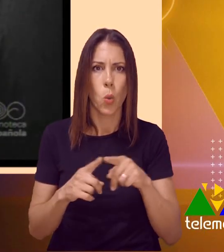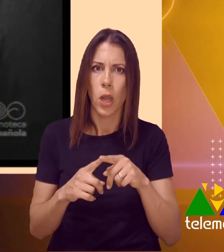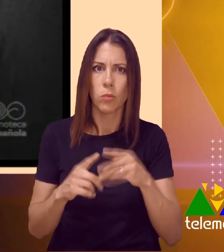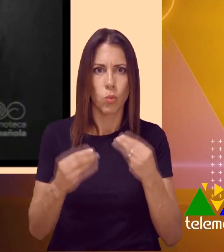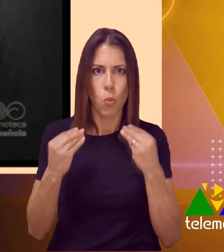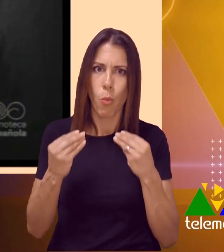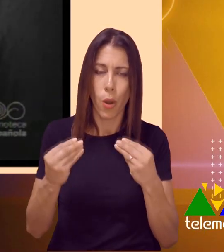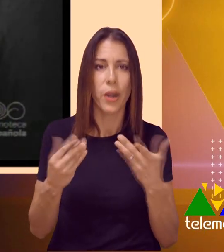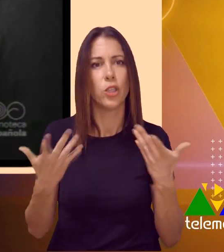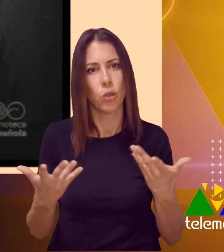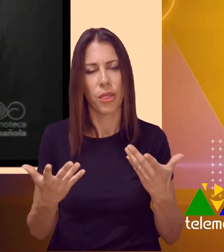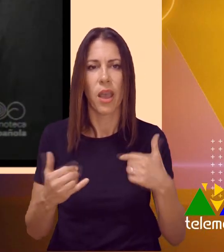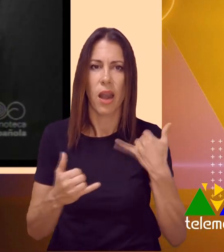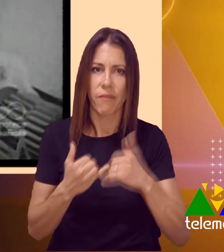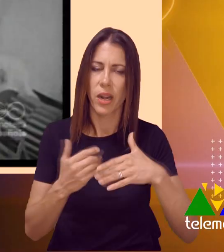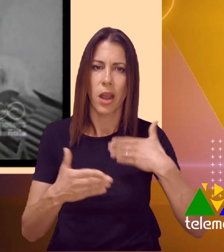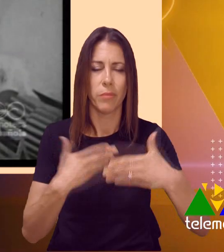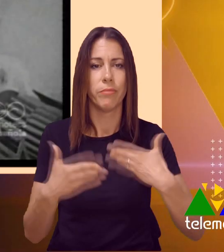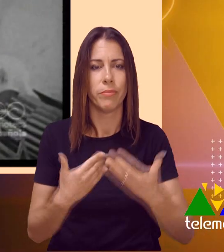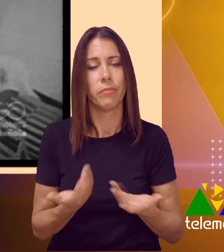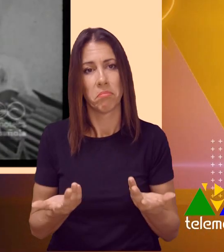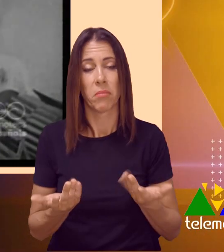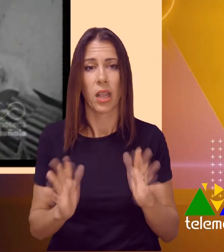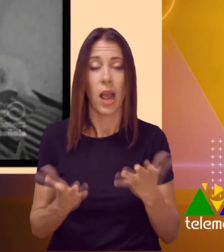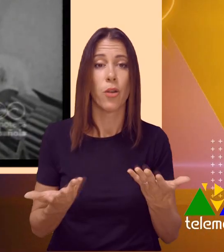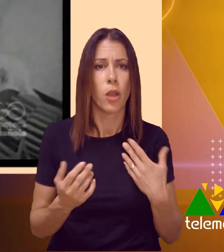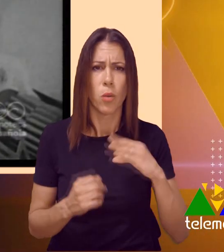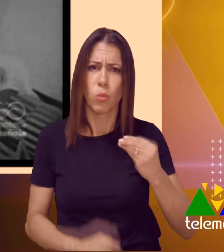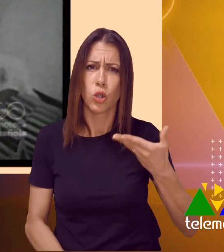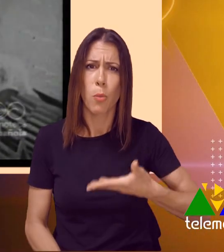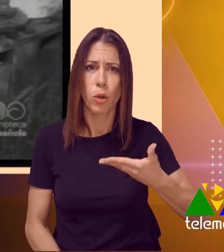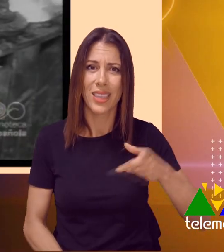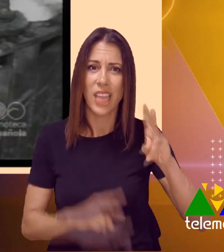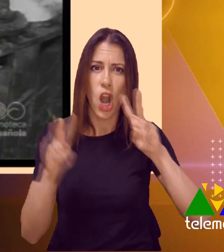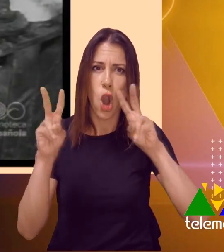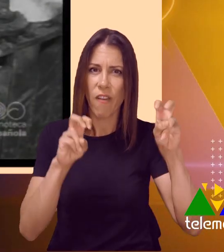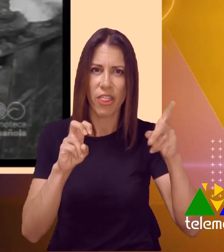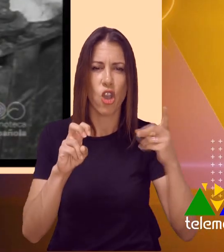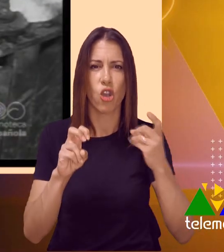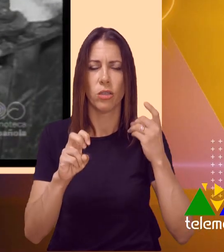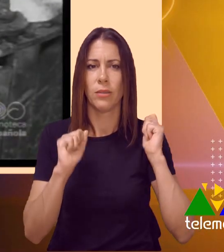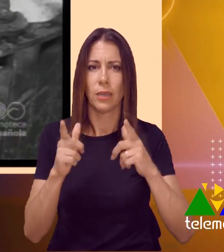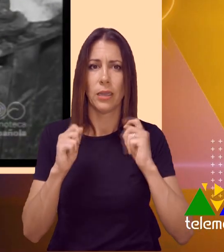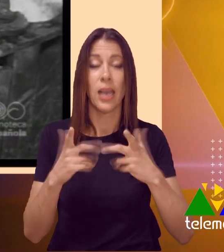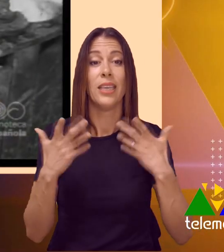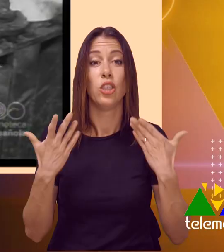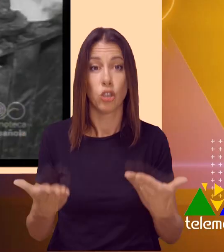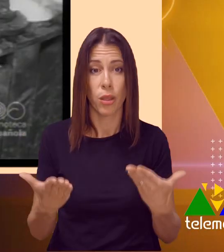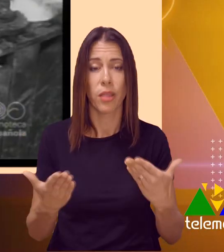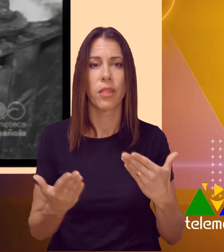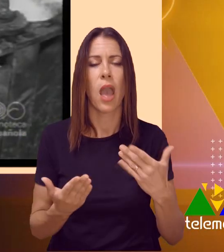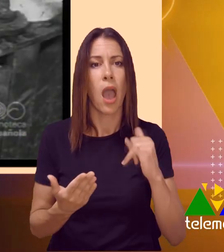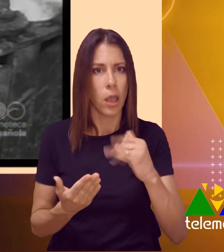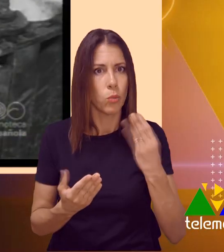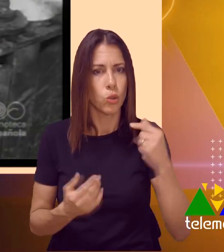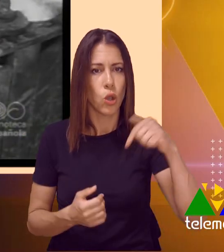bastante buena, es decir, que fueron bastante innovadores. Fueron bastante innovadores. Y Plan de Ura, pues bueno, aquí hay